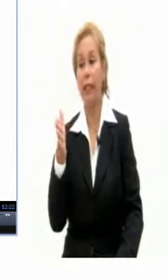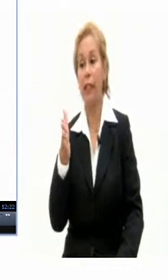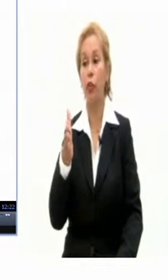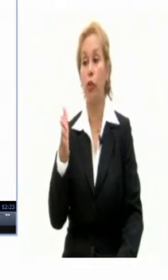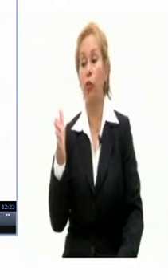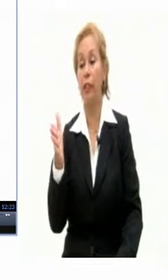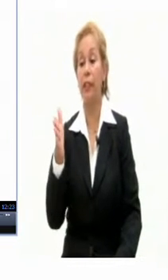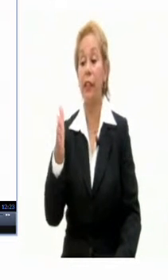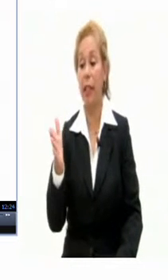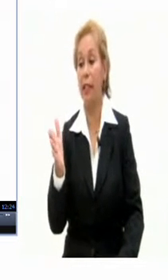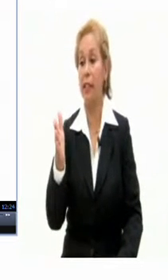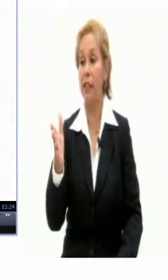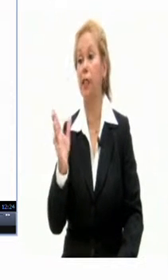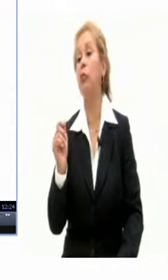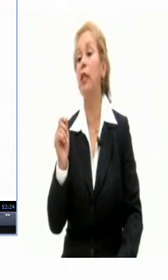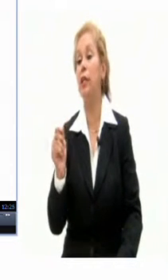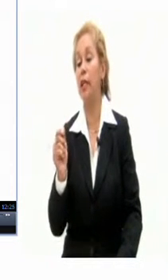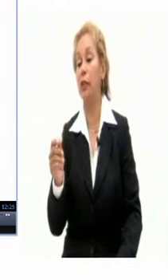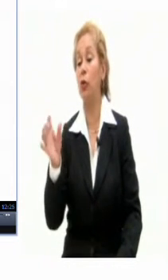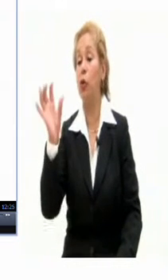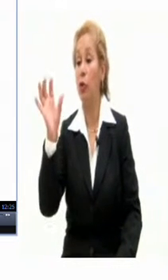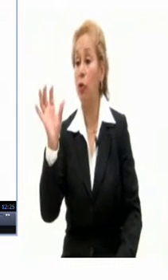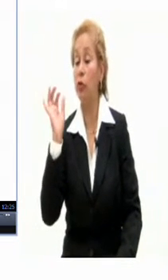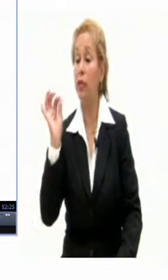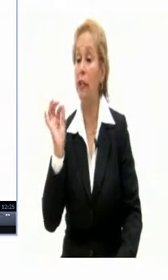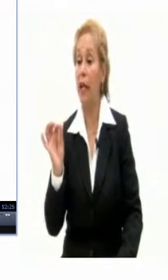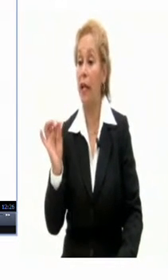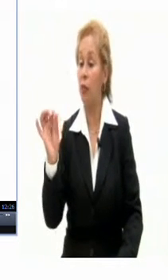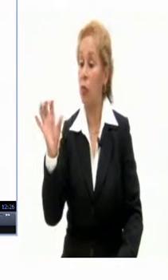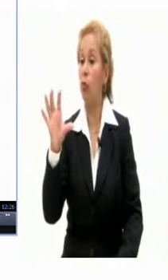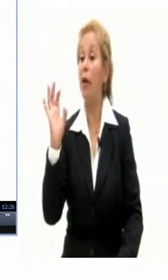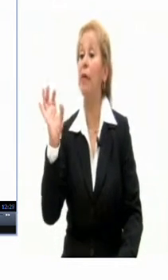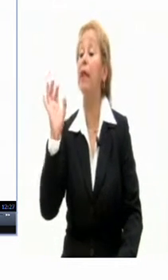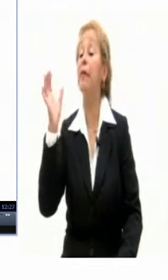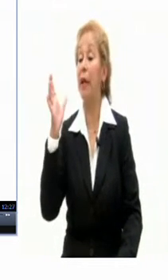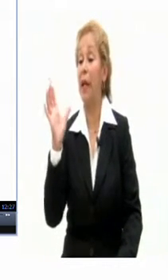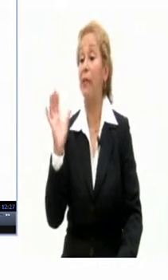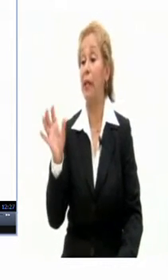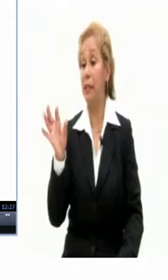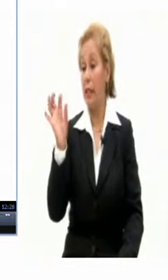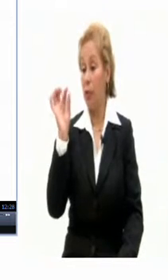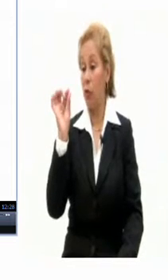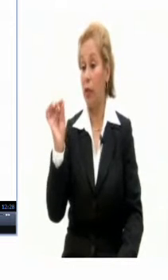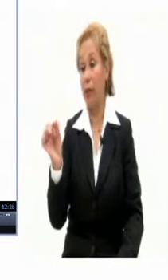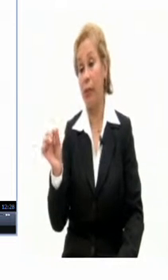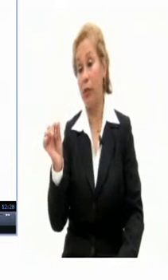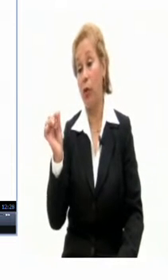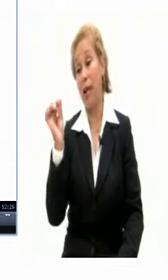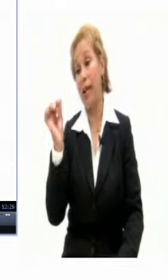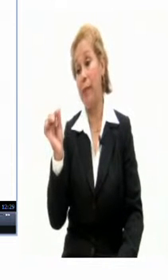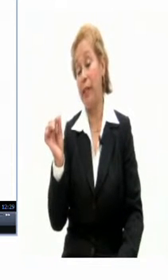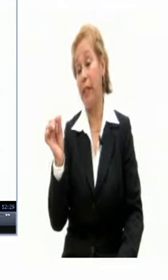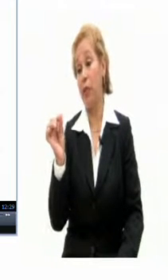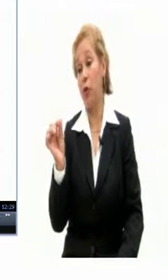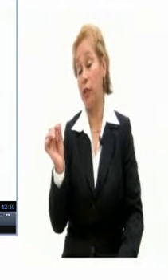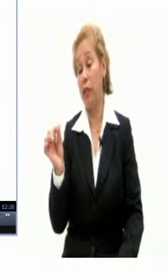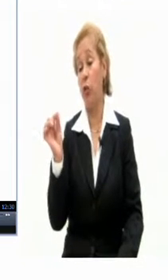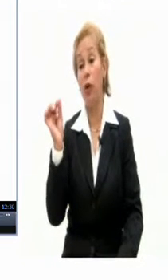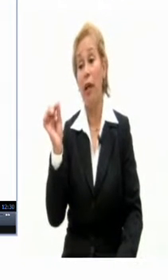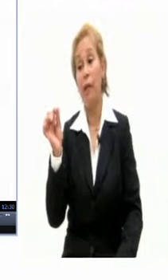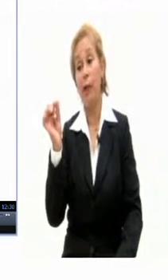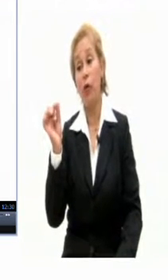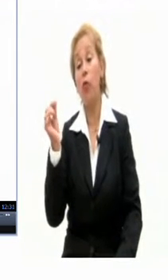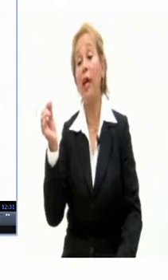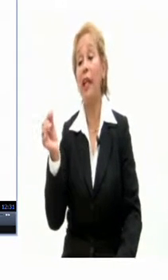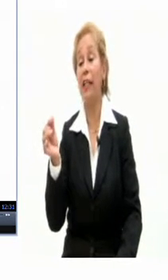que es importante dentro de este análisis que estamos realizando considerar unas breves palabras con respecto a las